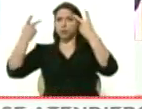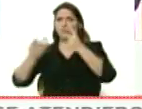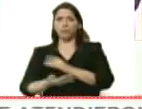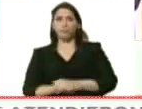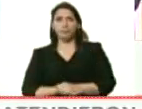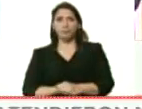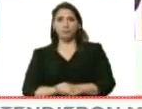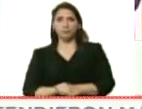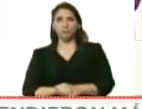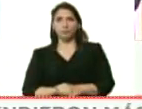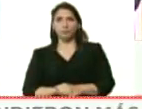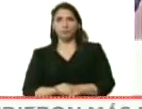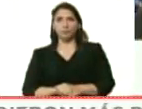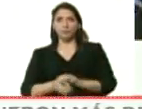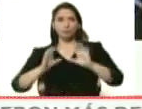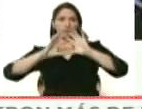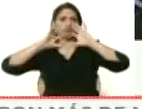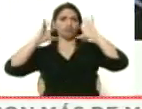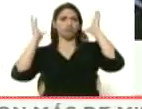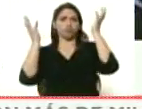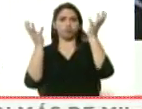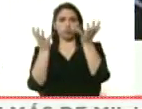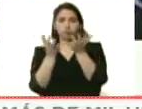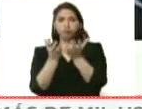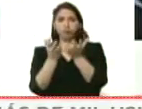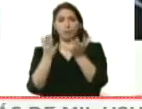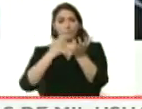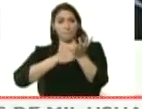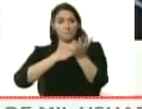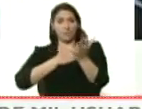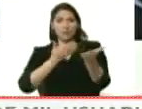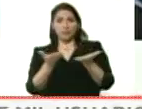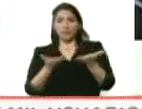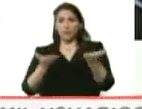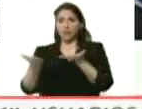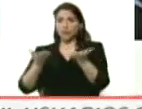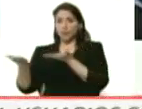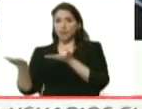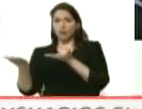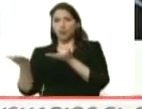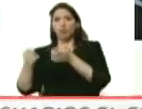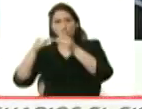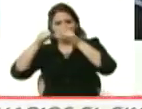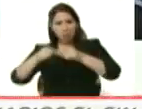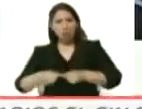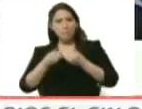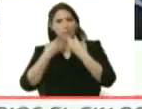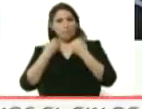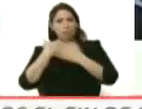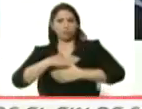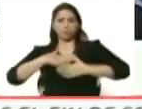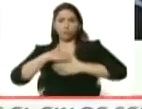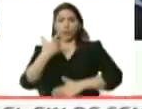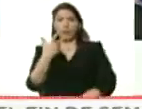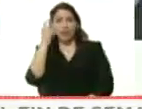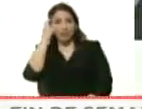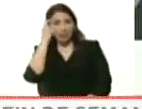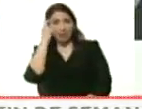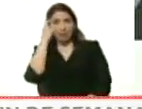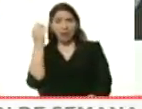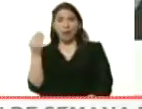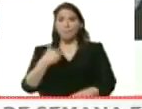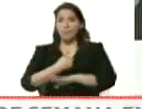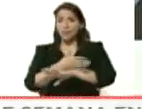Proclamadla a la faz del mundo y mis servicios quedarán recompensados. 3 días más tarde, aquel